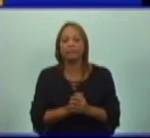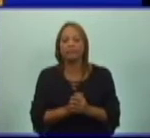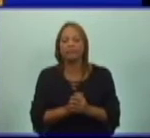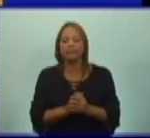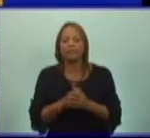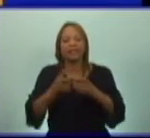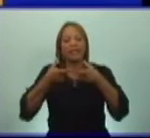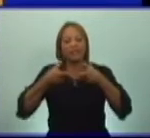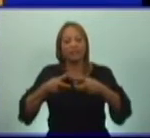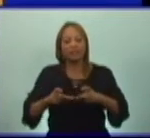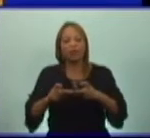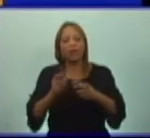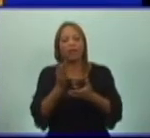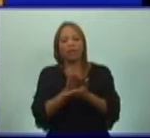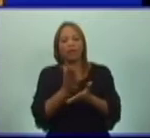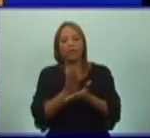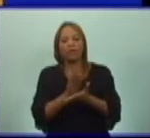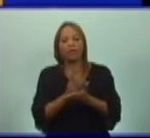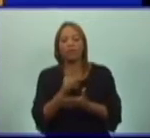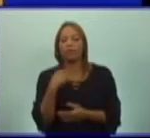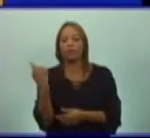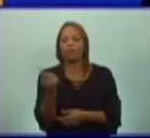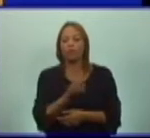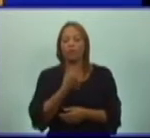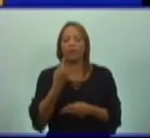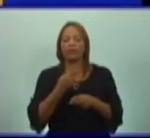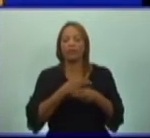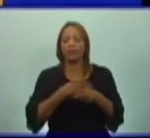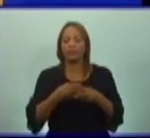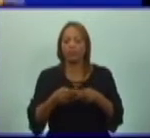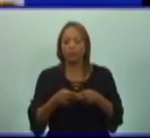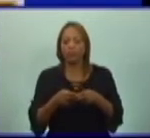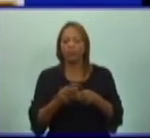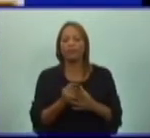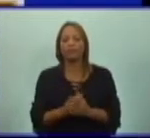el software educativo Nuestra Historia,